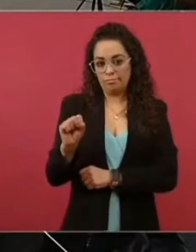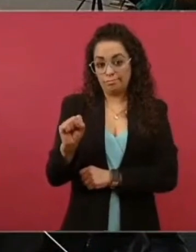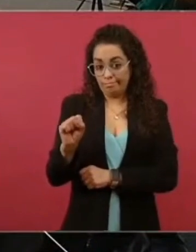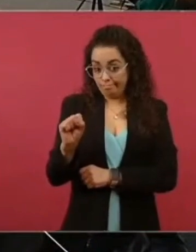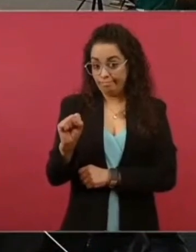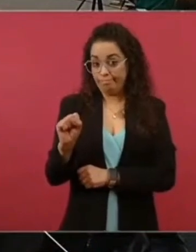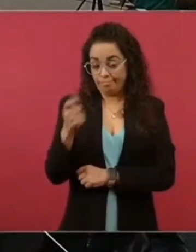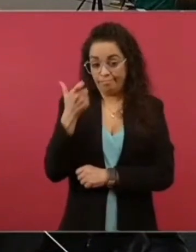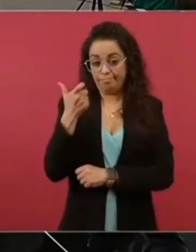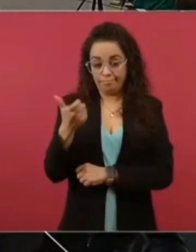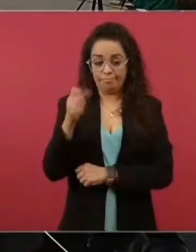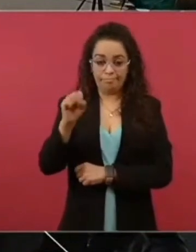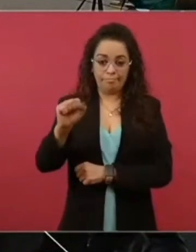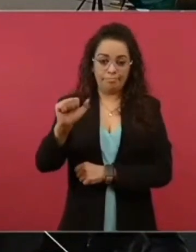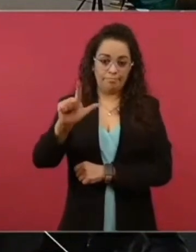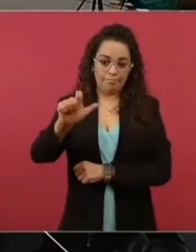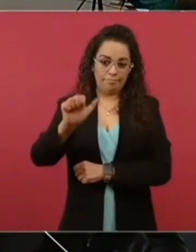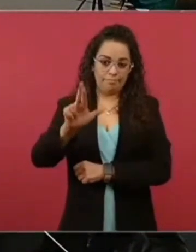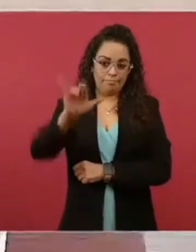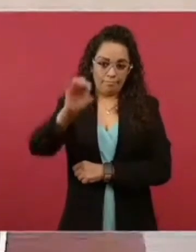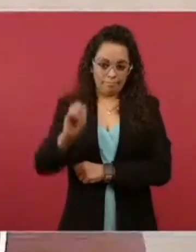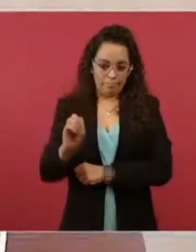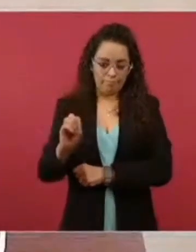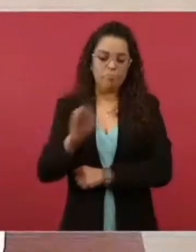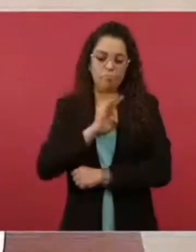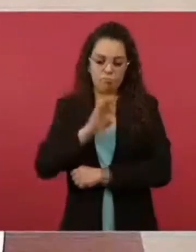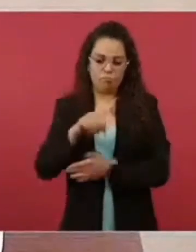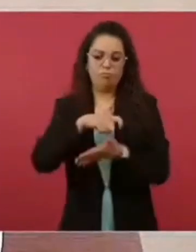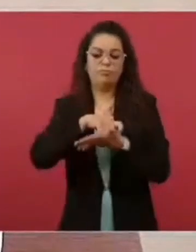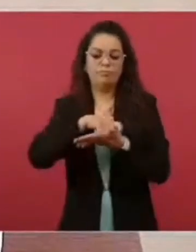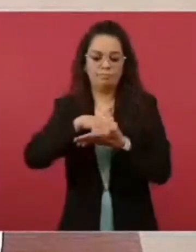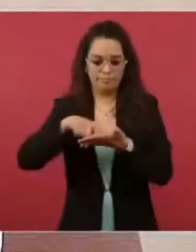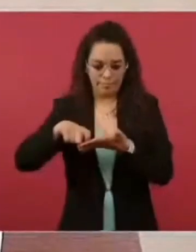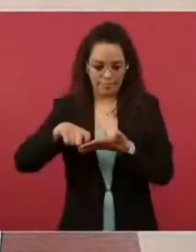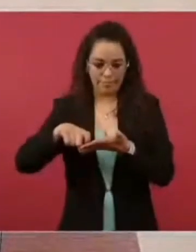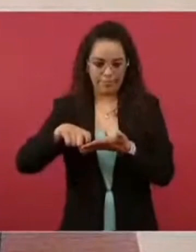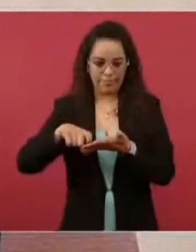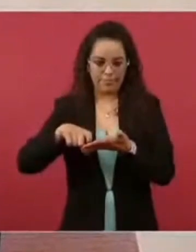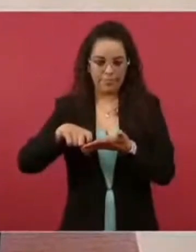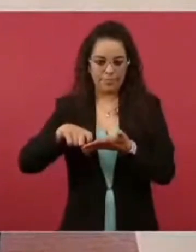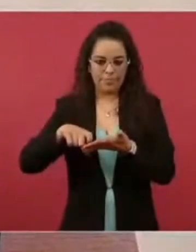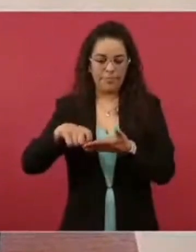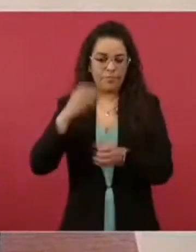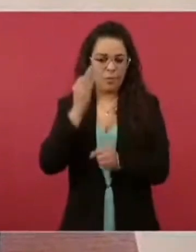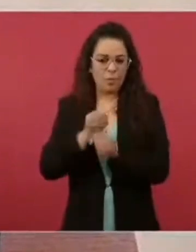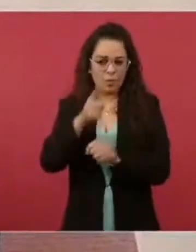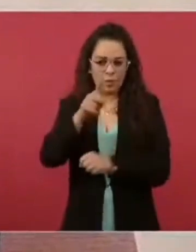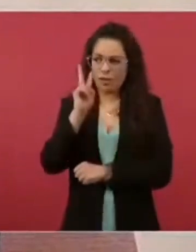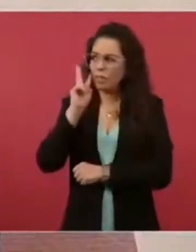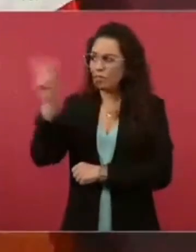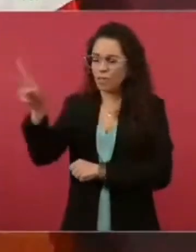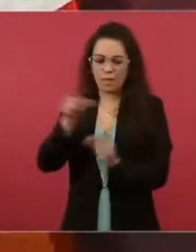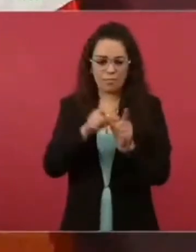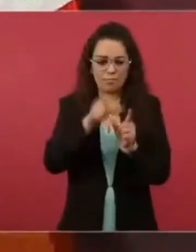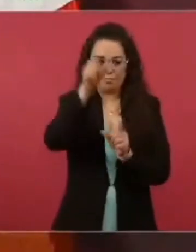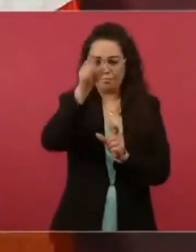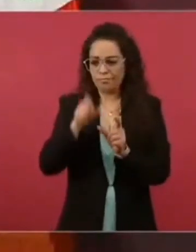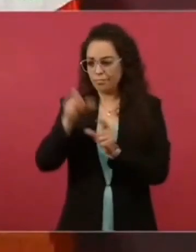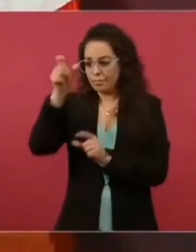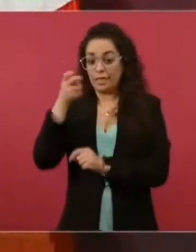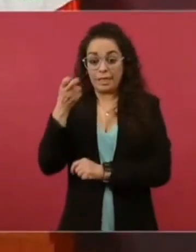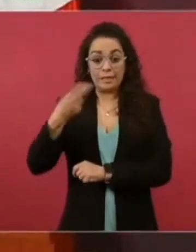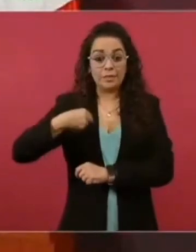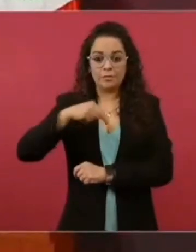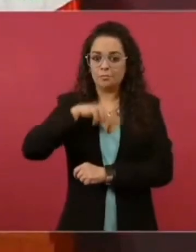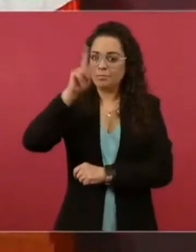Pero te voy a mostrar esto que es lo que más nos importa